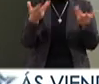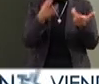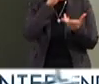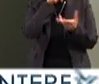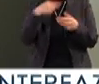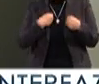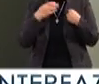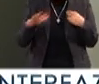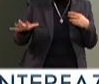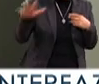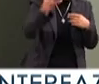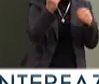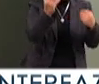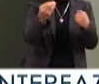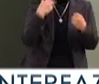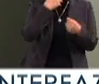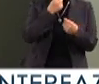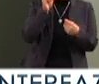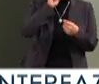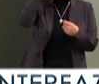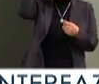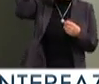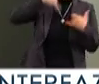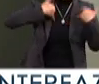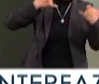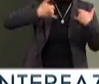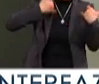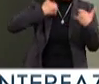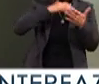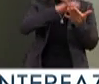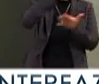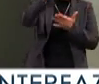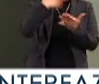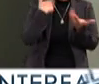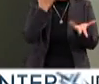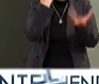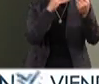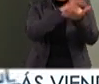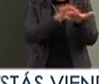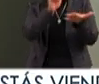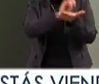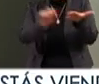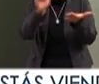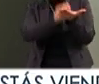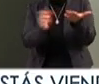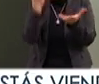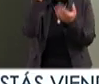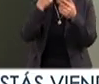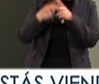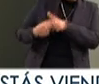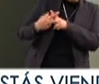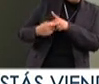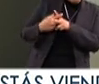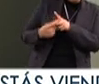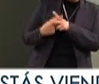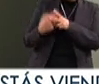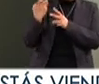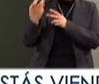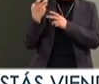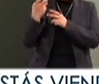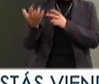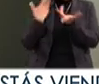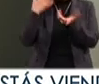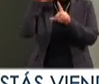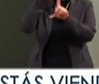mejorar la vida de muchos hombres y mujeres adultos y jóvenes gracias a que han podido aprender a leer, escribir y a aprender cálculo y eso